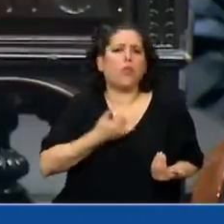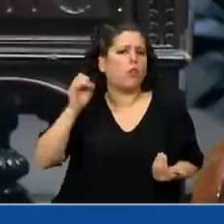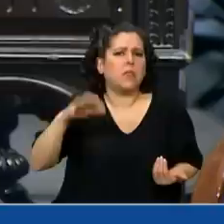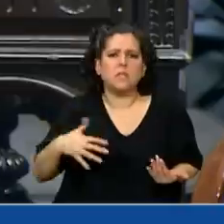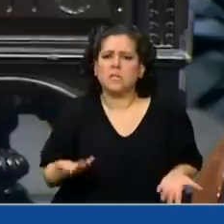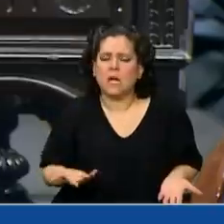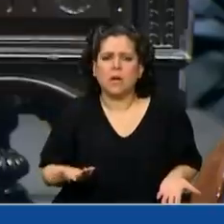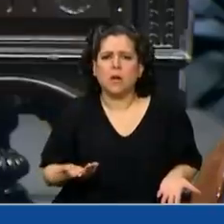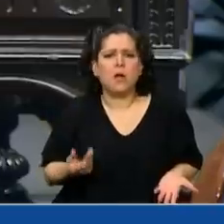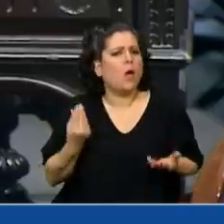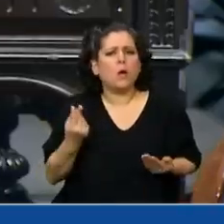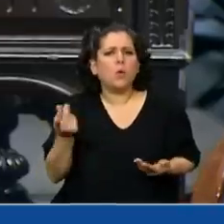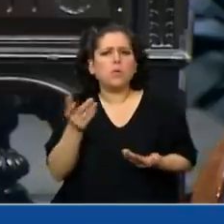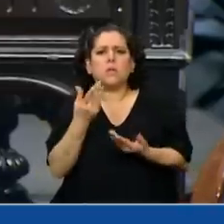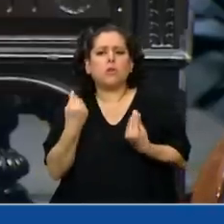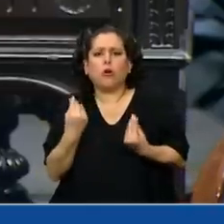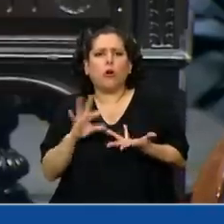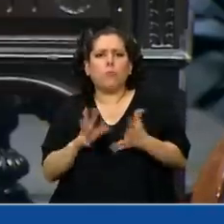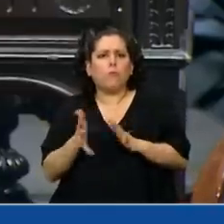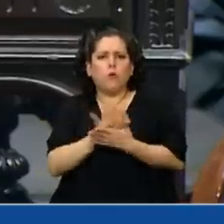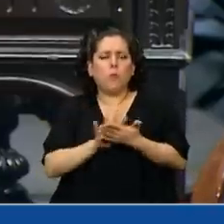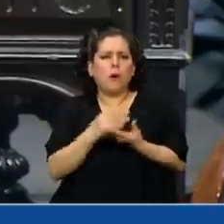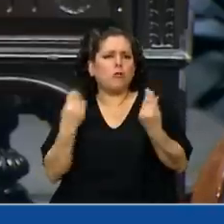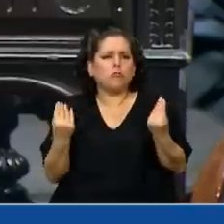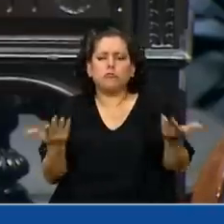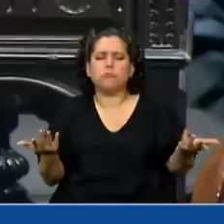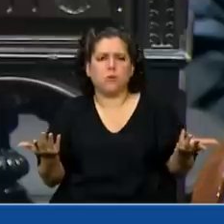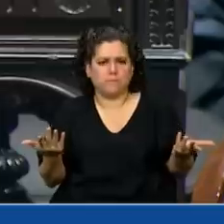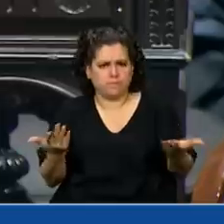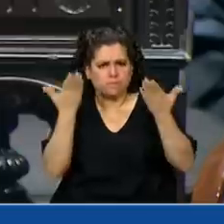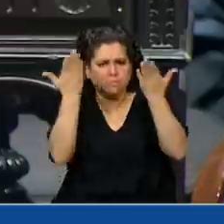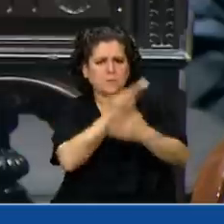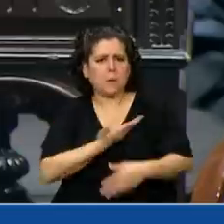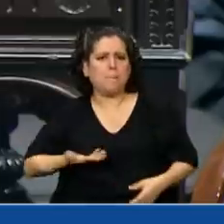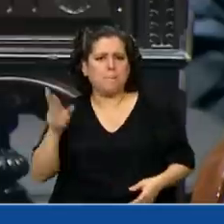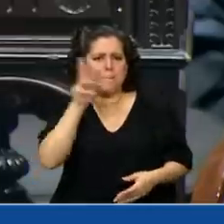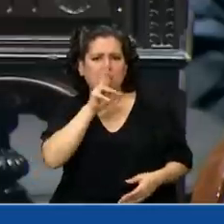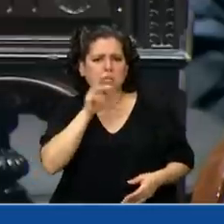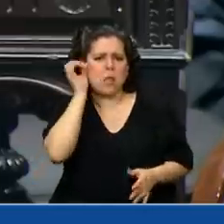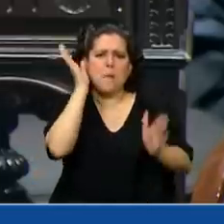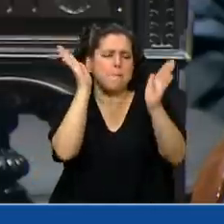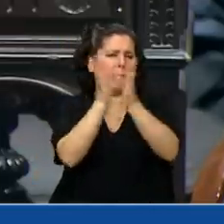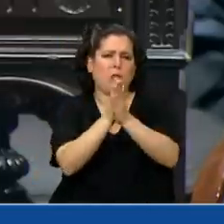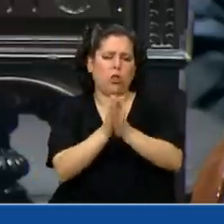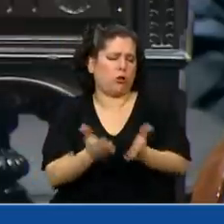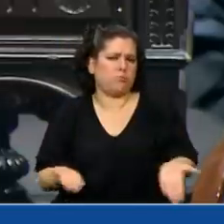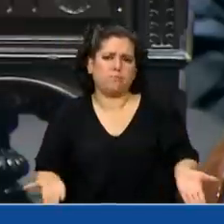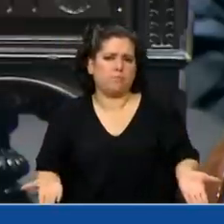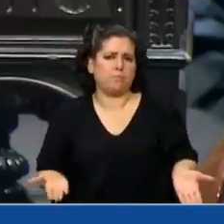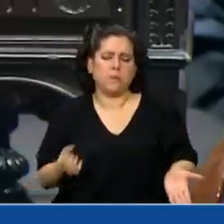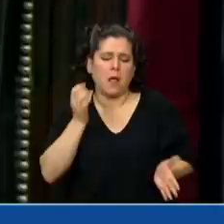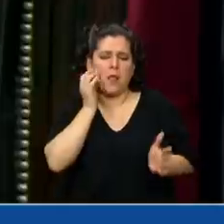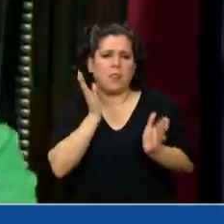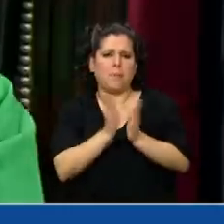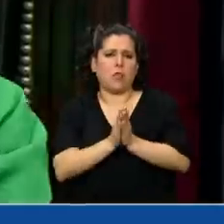están? ¿Con qué le van a compensar eso? Señora presidenta, perdóneme. Diputada